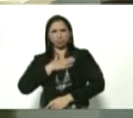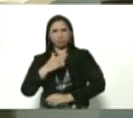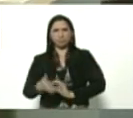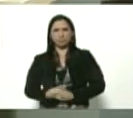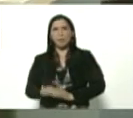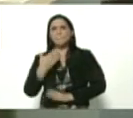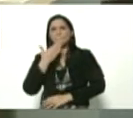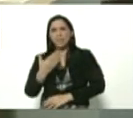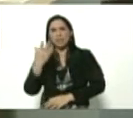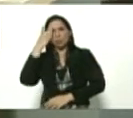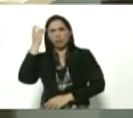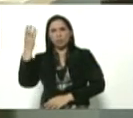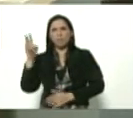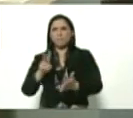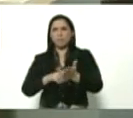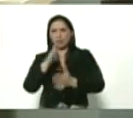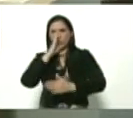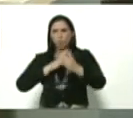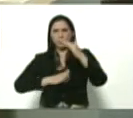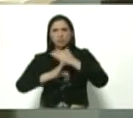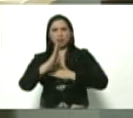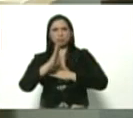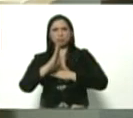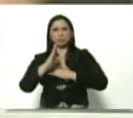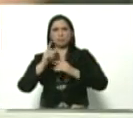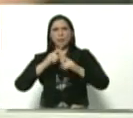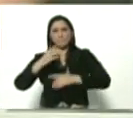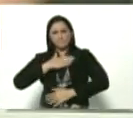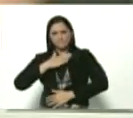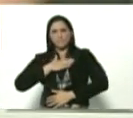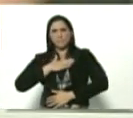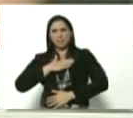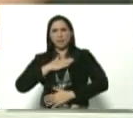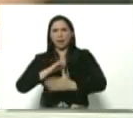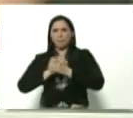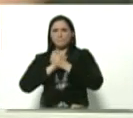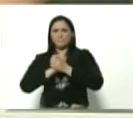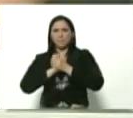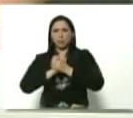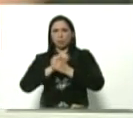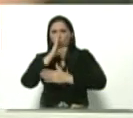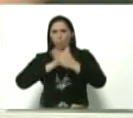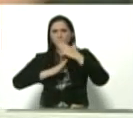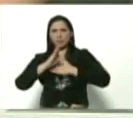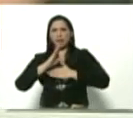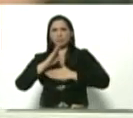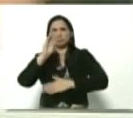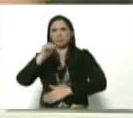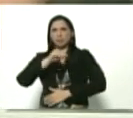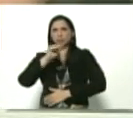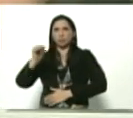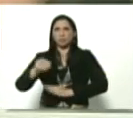Pido a Dios humildad para mí y para mis compañeros y compañeras. Humildad y bendiciones.